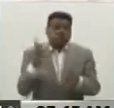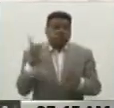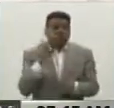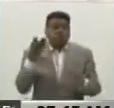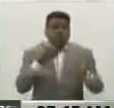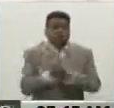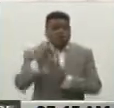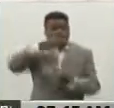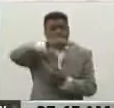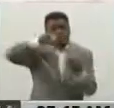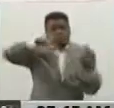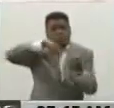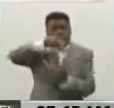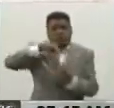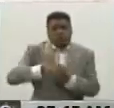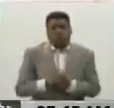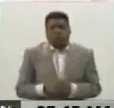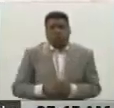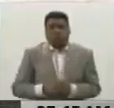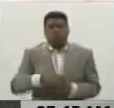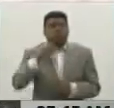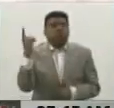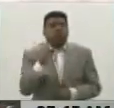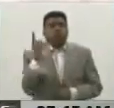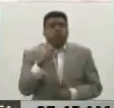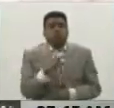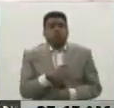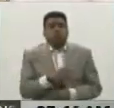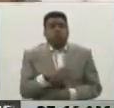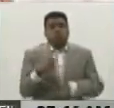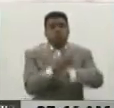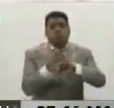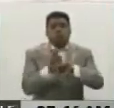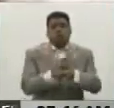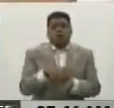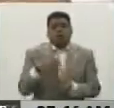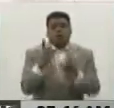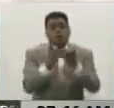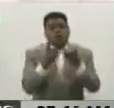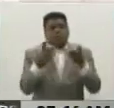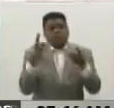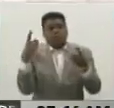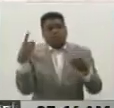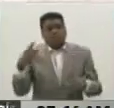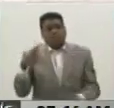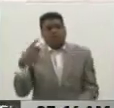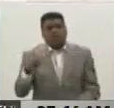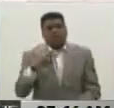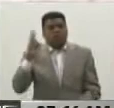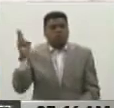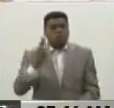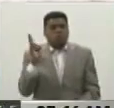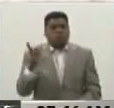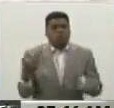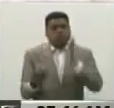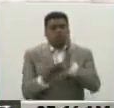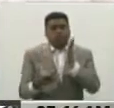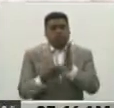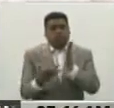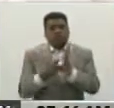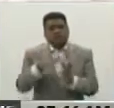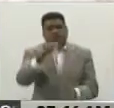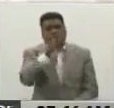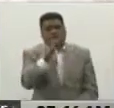O sea, solo puede ocurrir en un Estado que garantiza el derecho y democratiza además el uso de las tecnologías de información y el